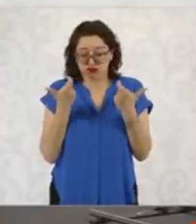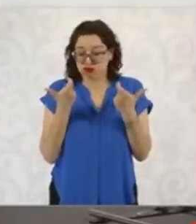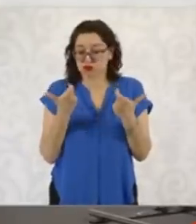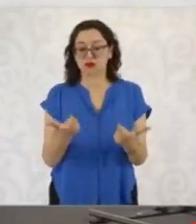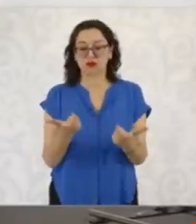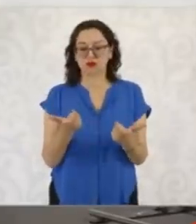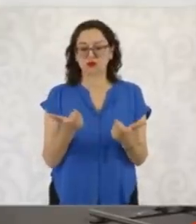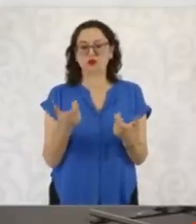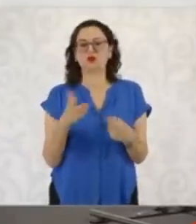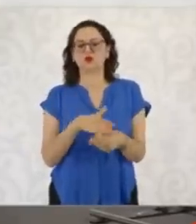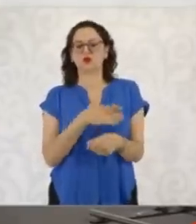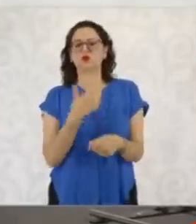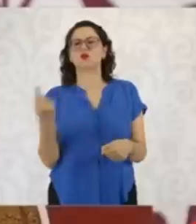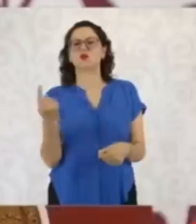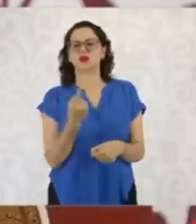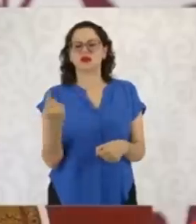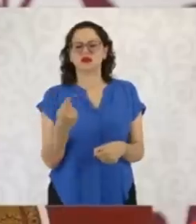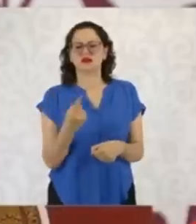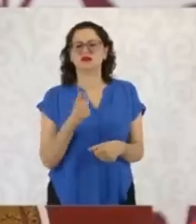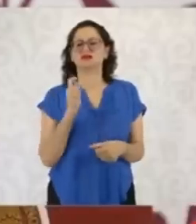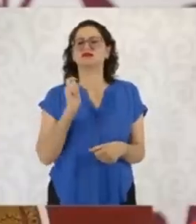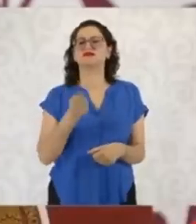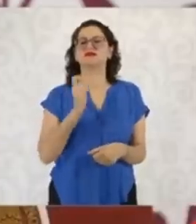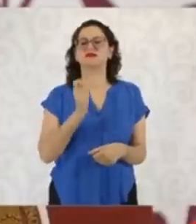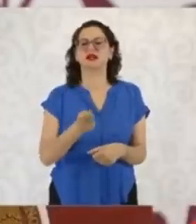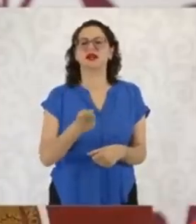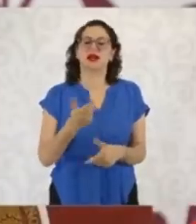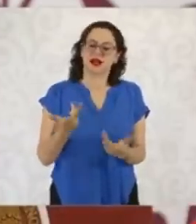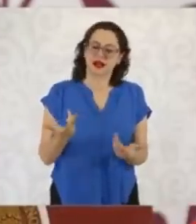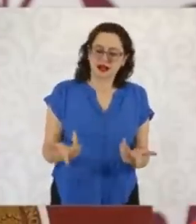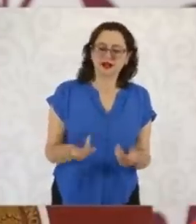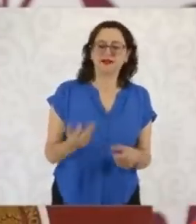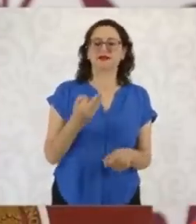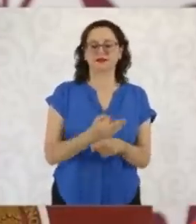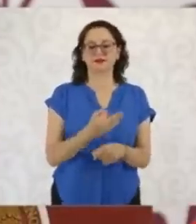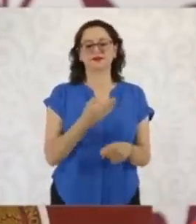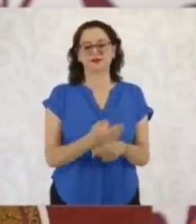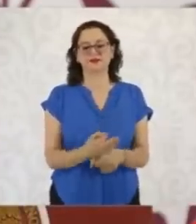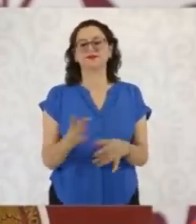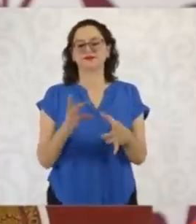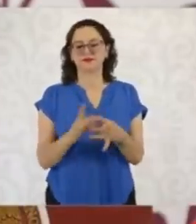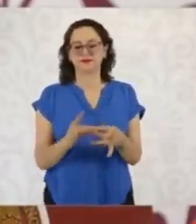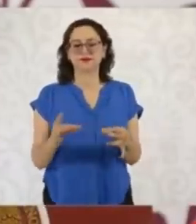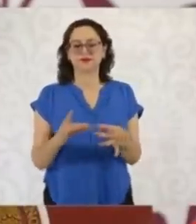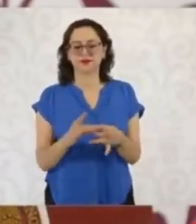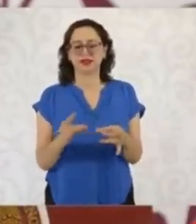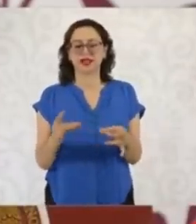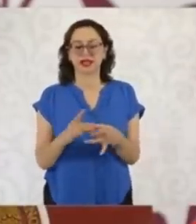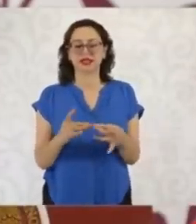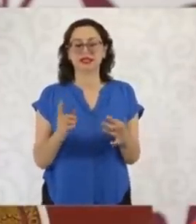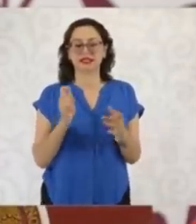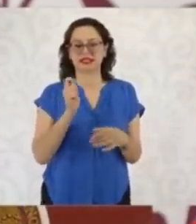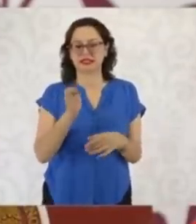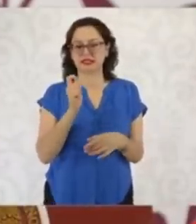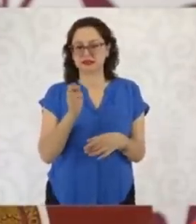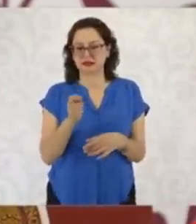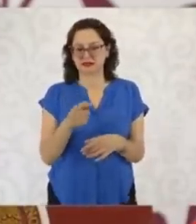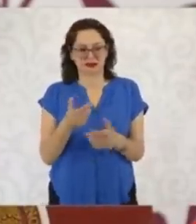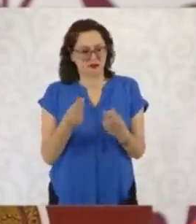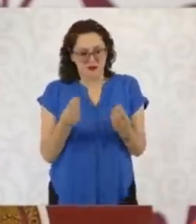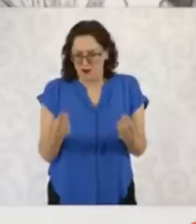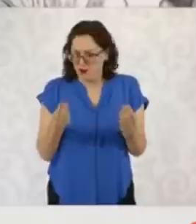de dónde proceden, qué significan, qué es eso que estamos viendo en cantidades muy